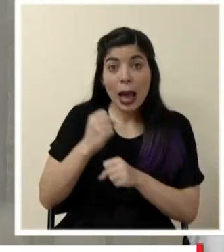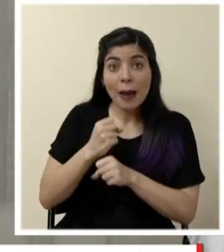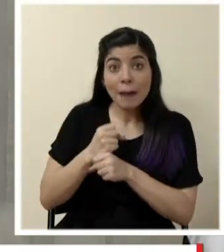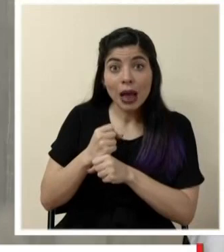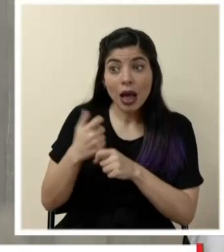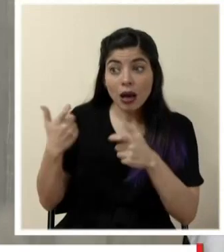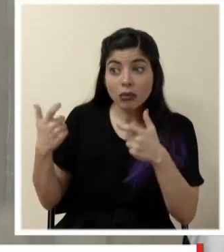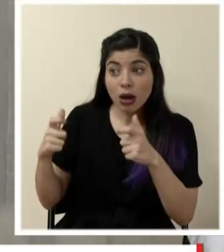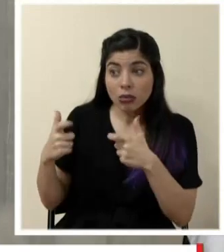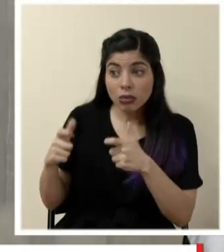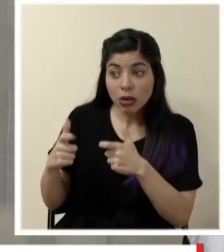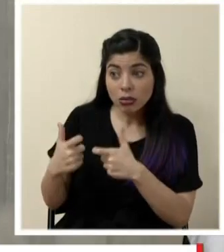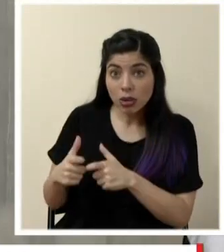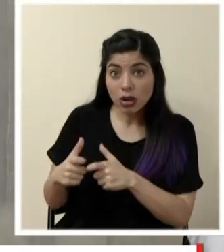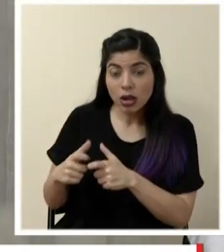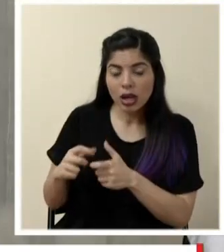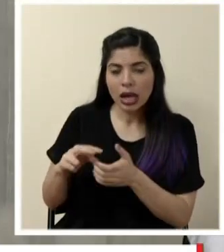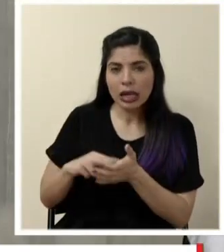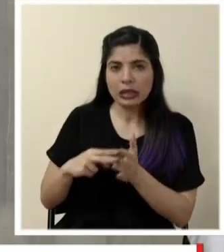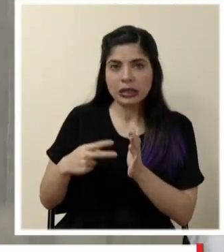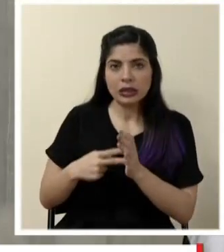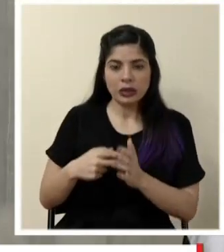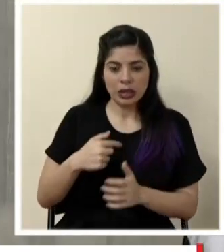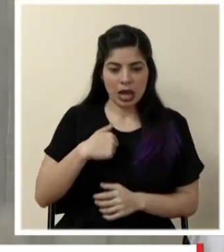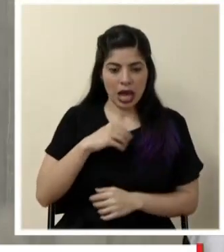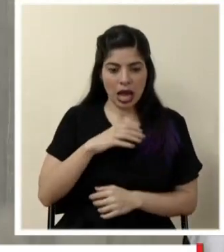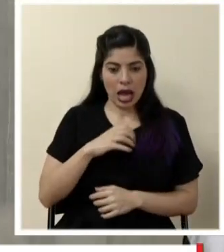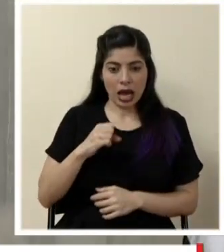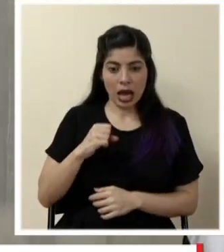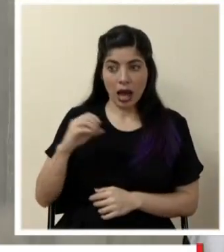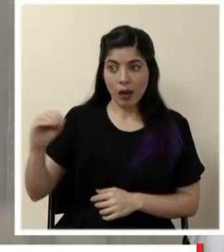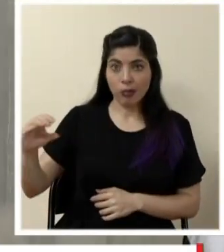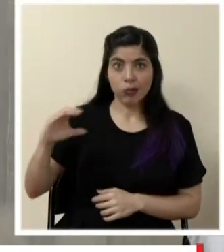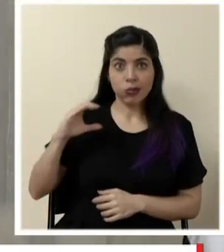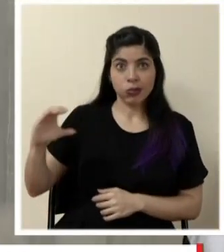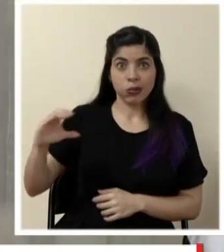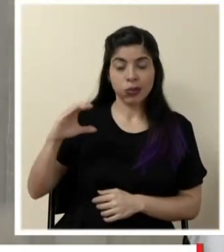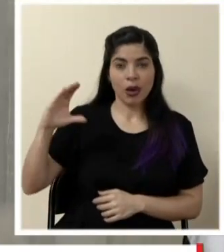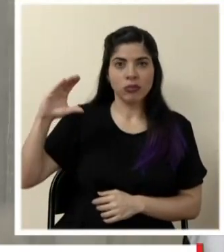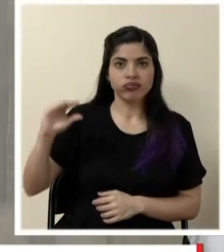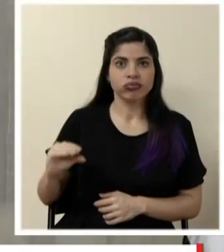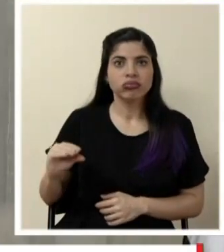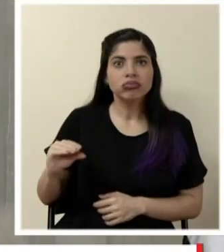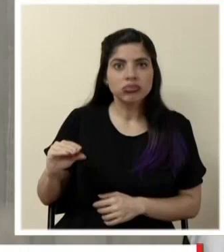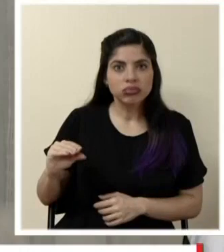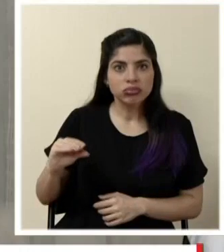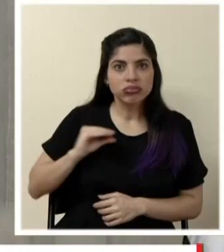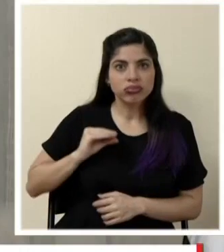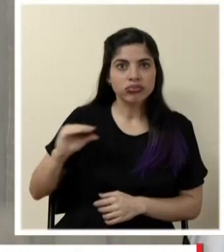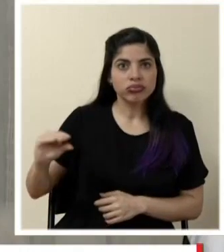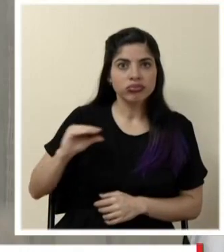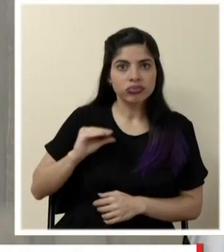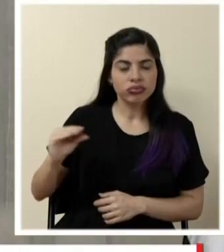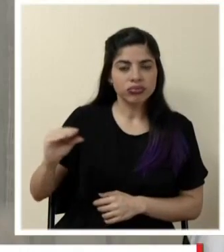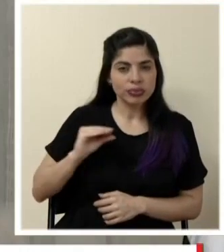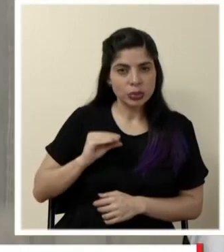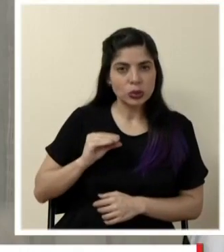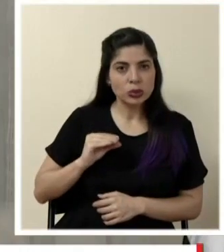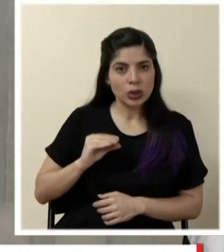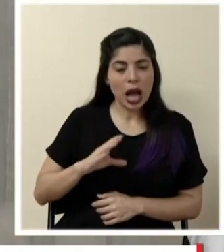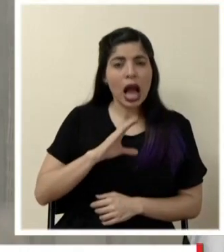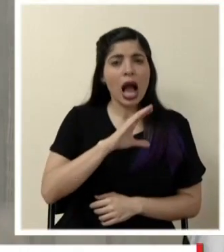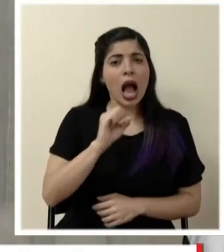subempleo, hay una reducción sustancial en los ingresos de la caja. La caja